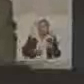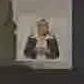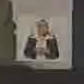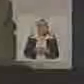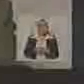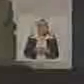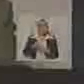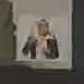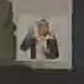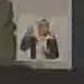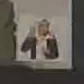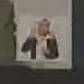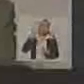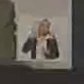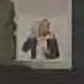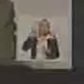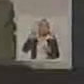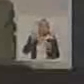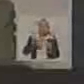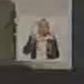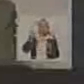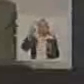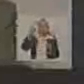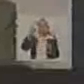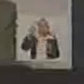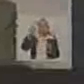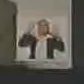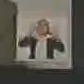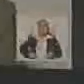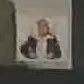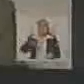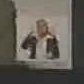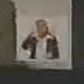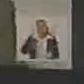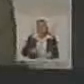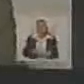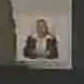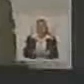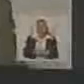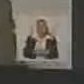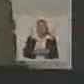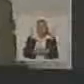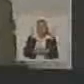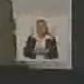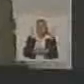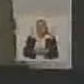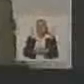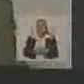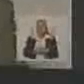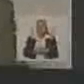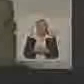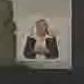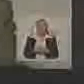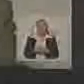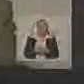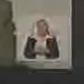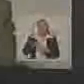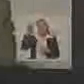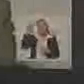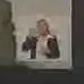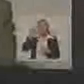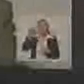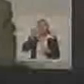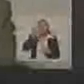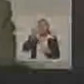que se coludieron para darle a las fuerzas y a las capitales extranjeros el control de nuestras decisiones nacionales. Nos ofrecieron